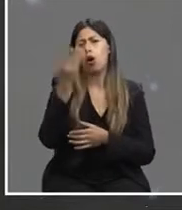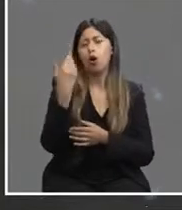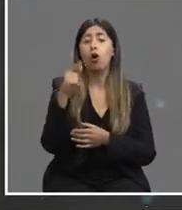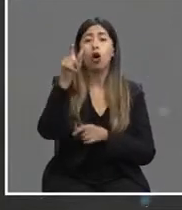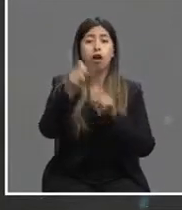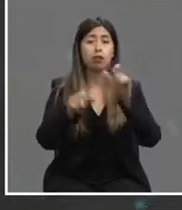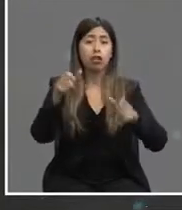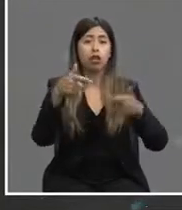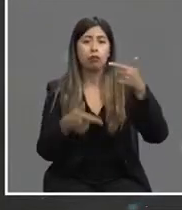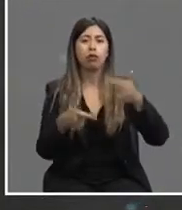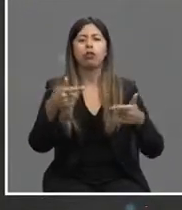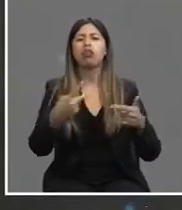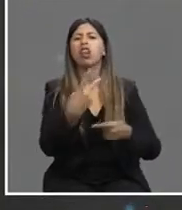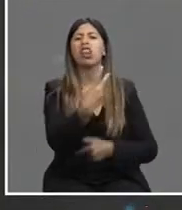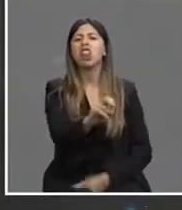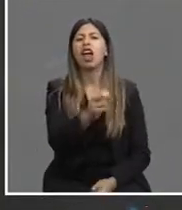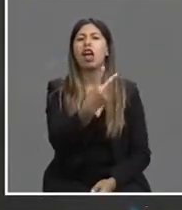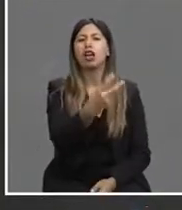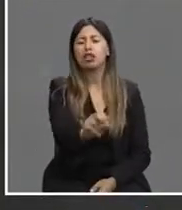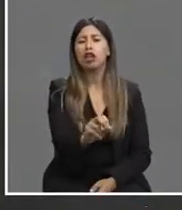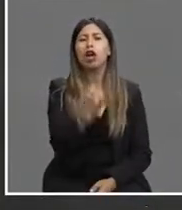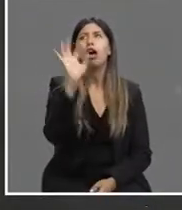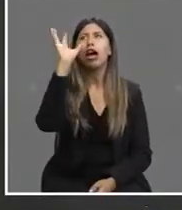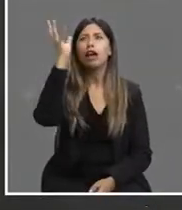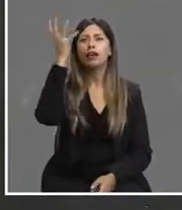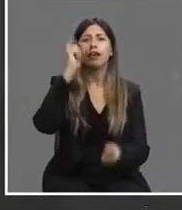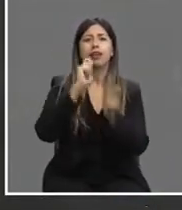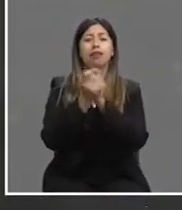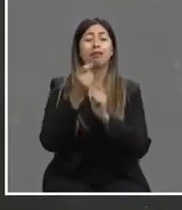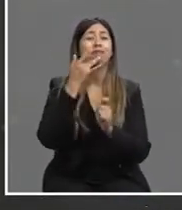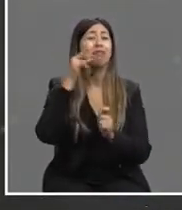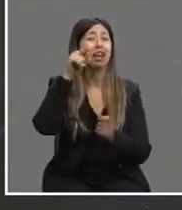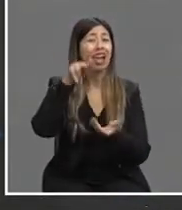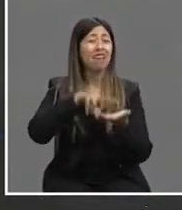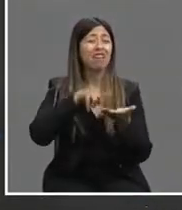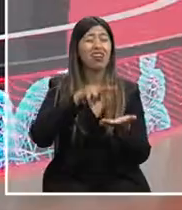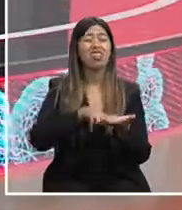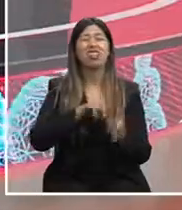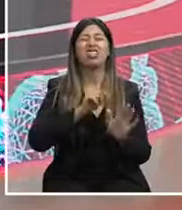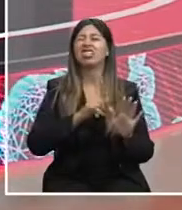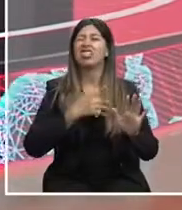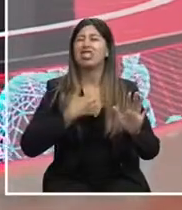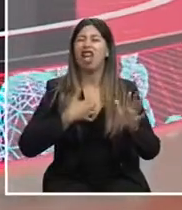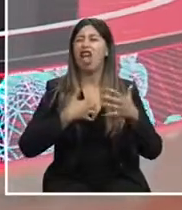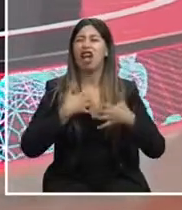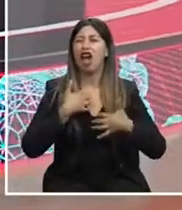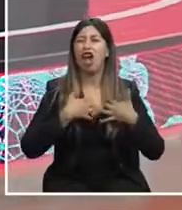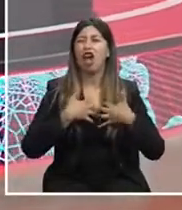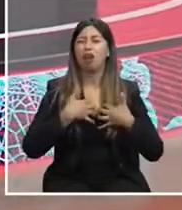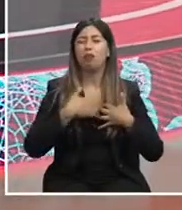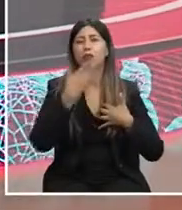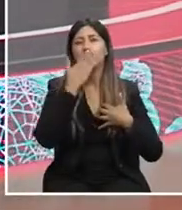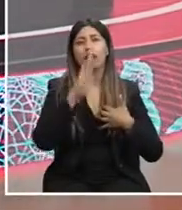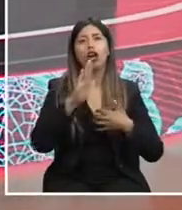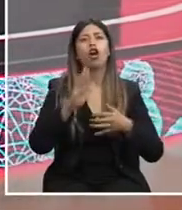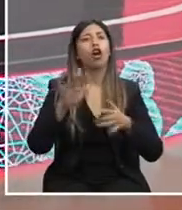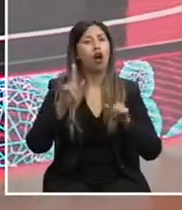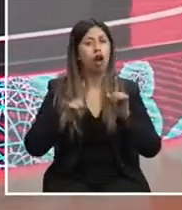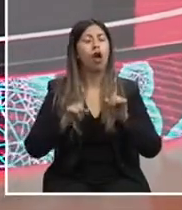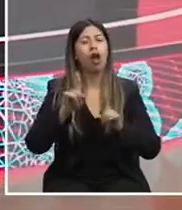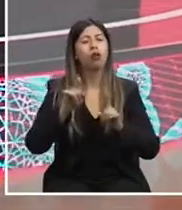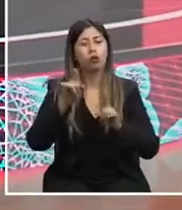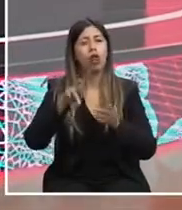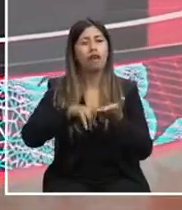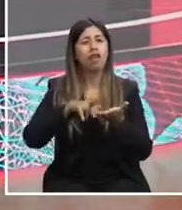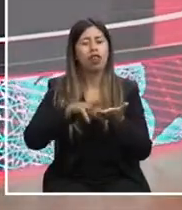esa verdad, como se dijo en ese momento, era incómoda y se prefería una verdad cómoda y muchas veces también con intereses detrás que